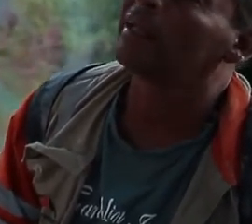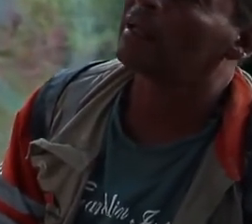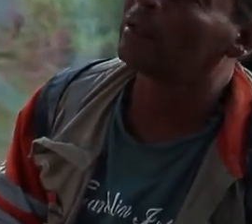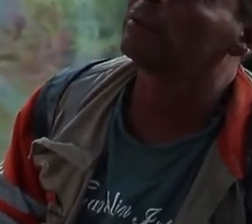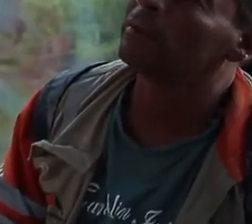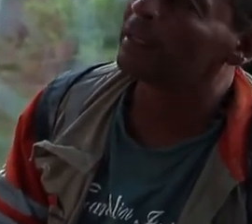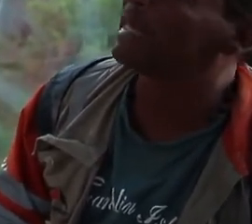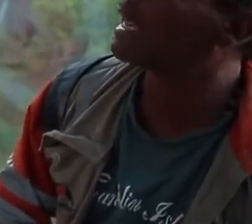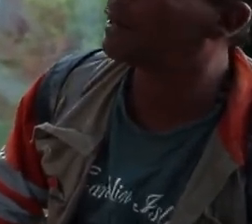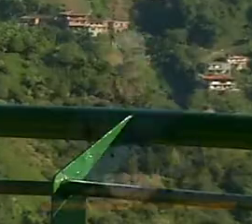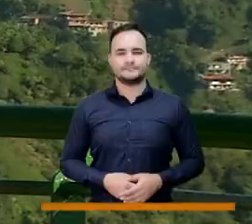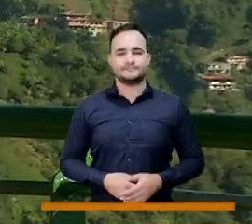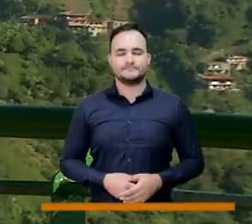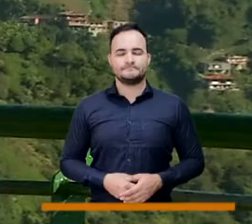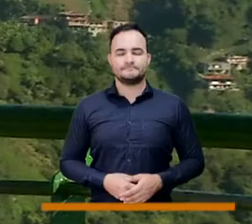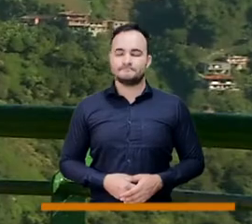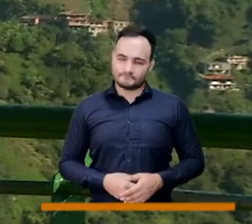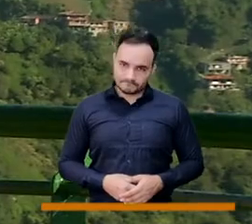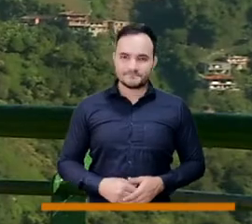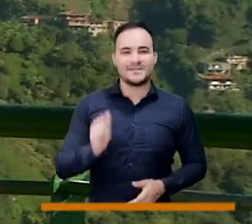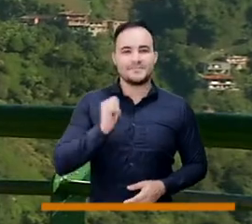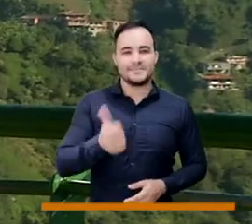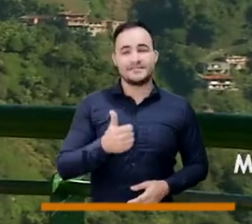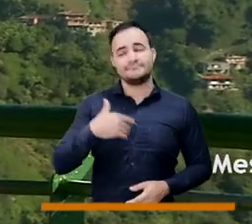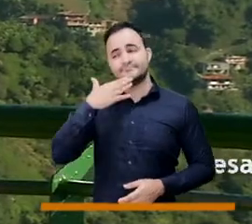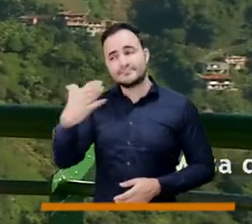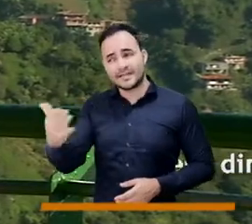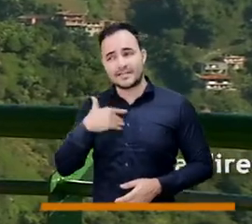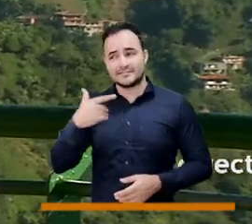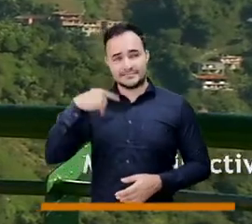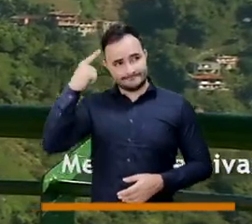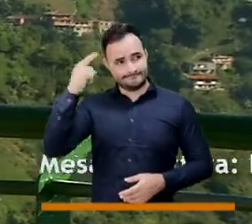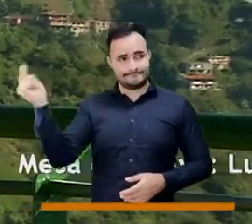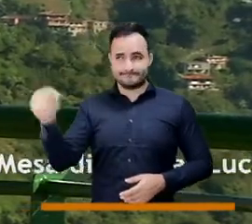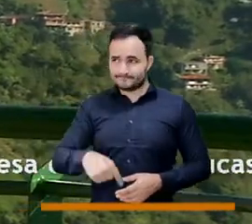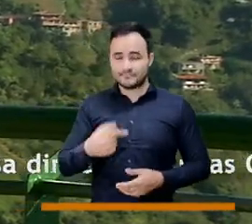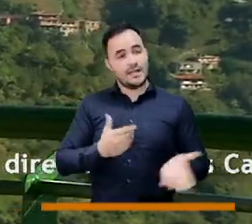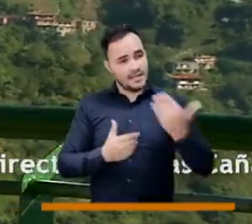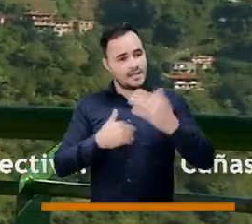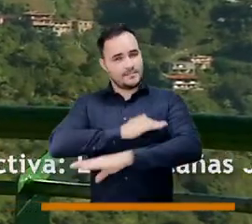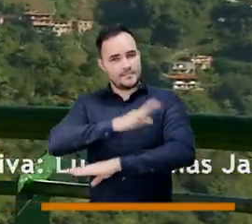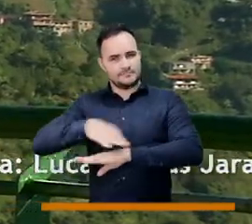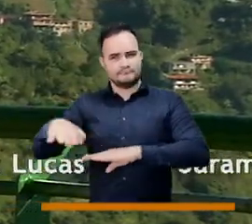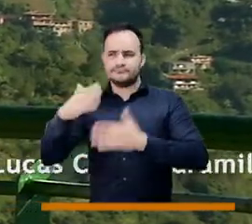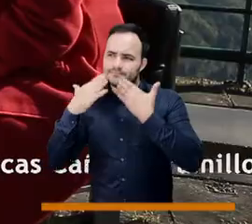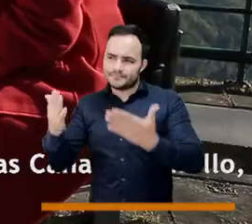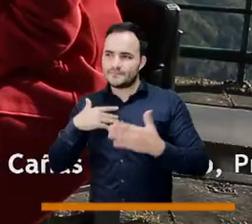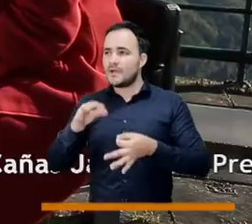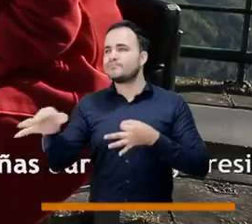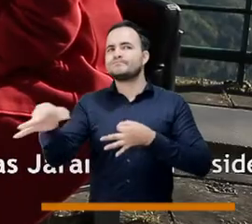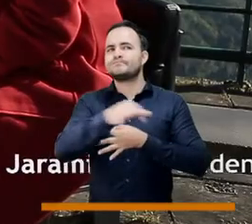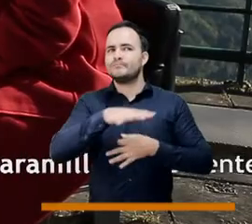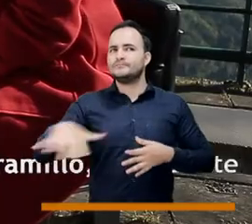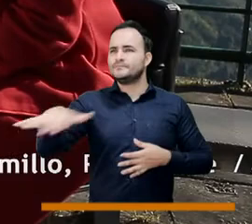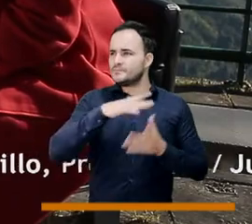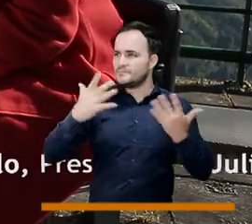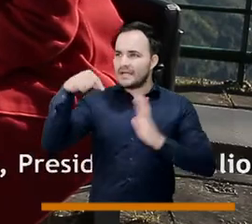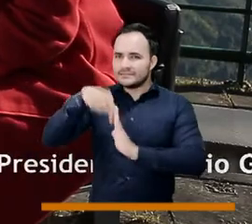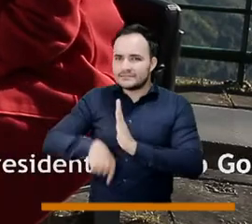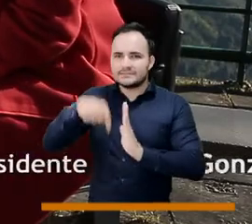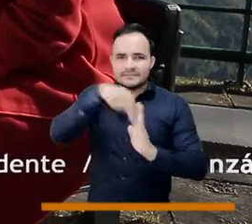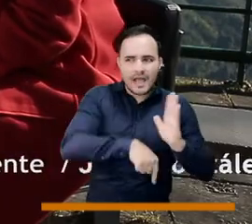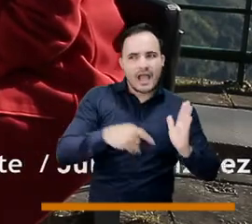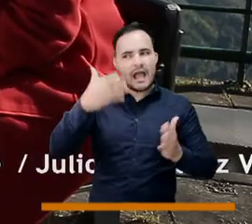herradura. Y concejal, muchísimas gracias por esta invitación a conocer un poco más de los corregimientos de nuestra ciudad. De verdad que ha